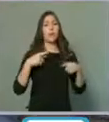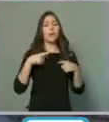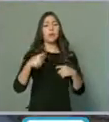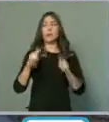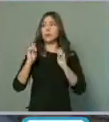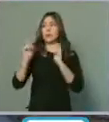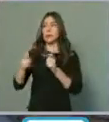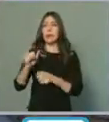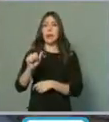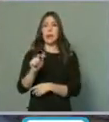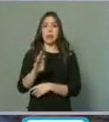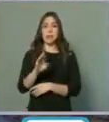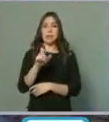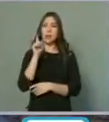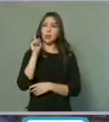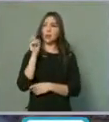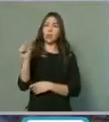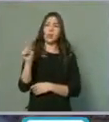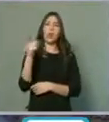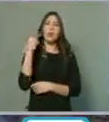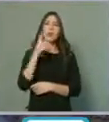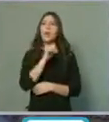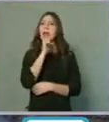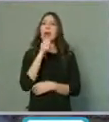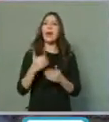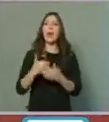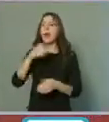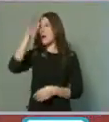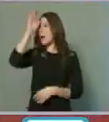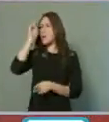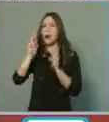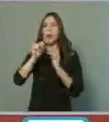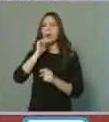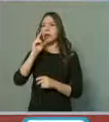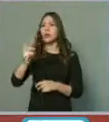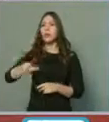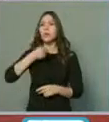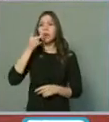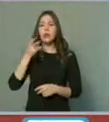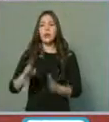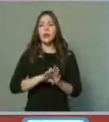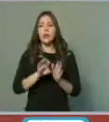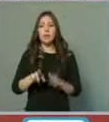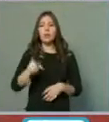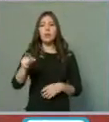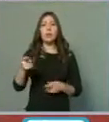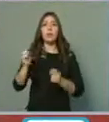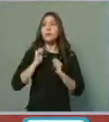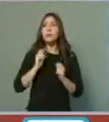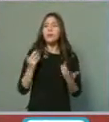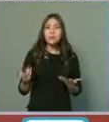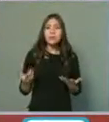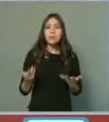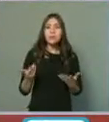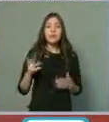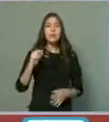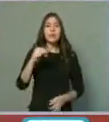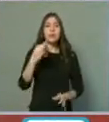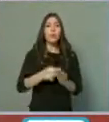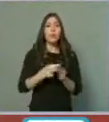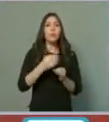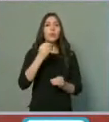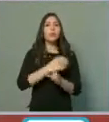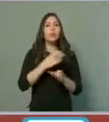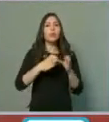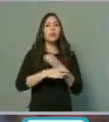una de entrada ni te pregunto, ¿no? Y otra, si no cumples con lo que debes de hacer? O sea, en el sentido de los pendientes del difunto,